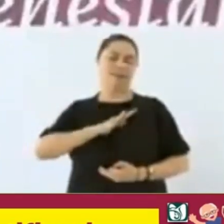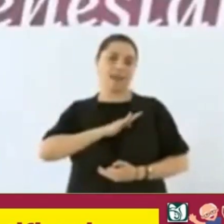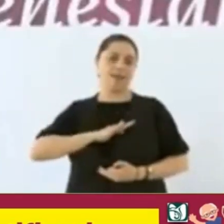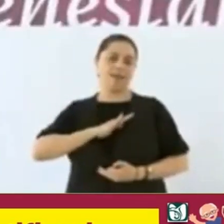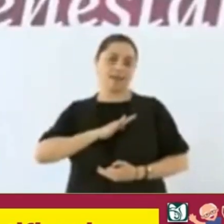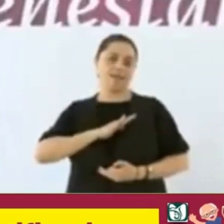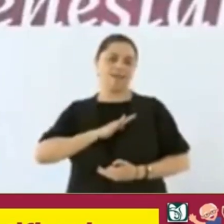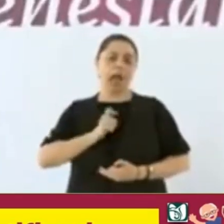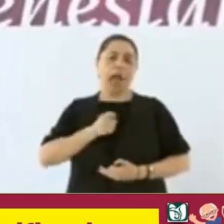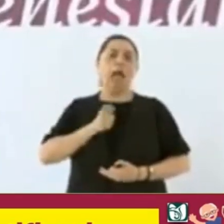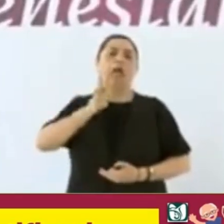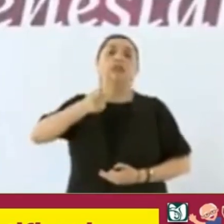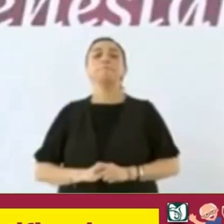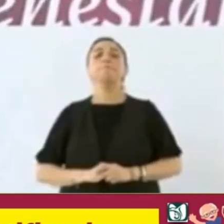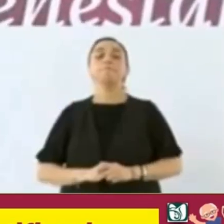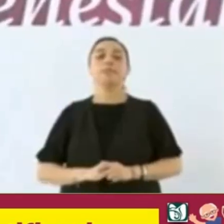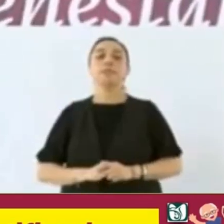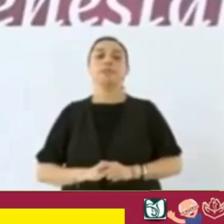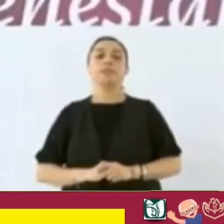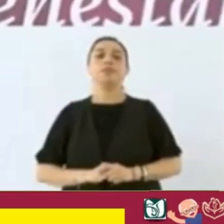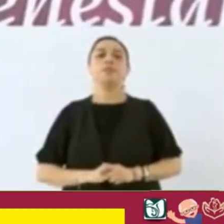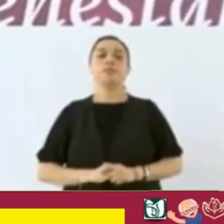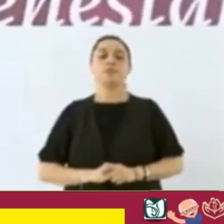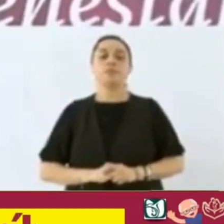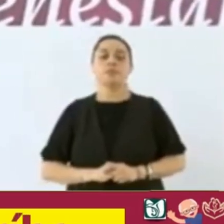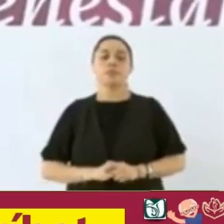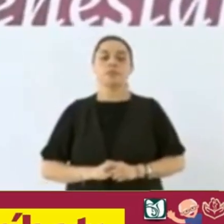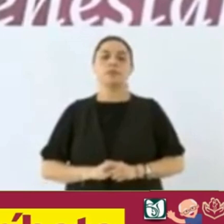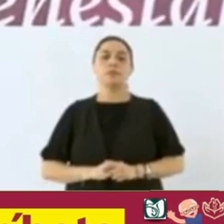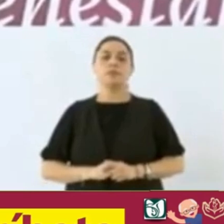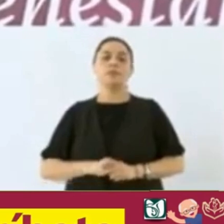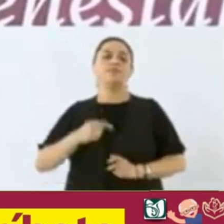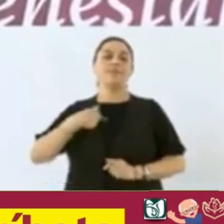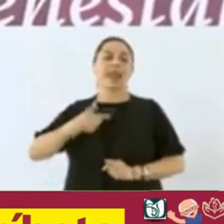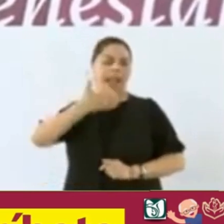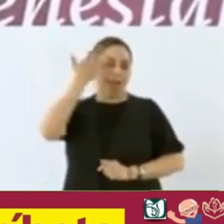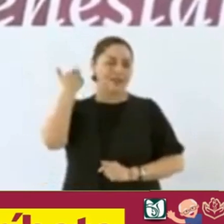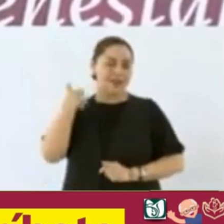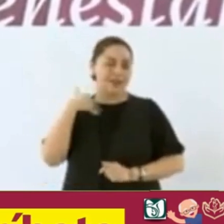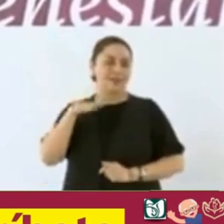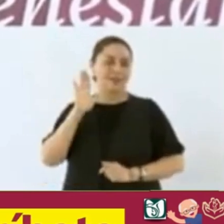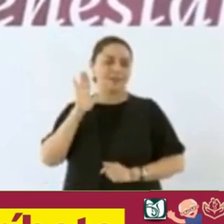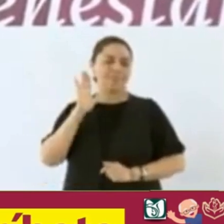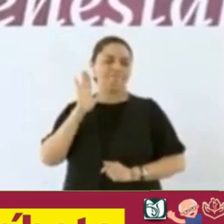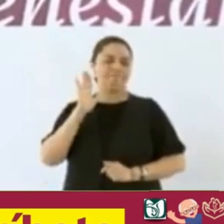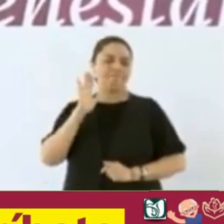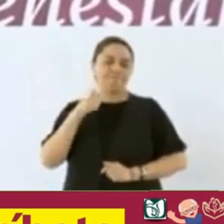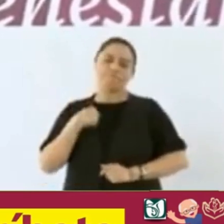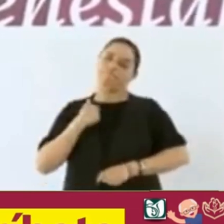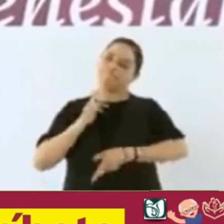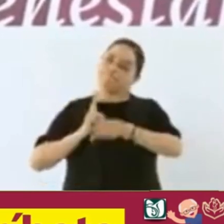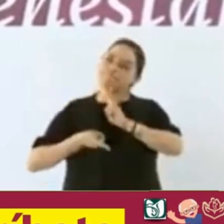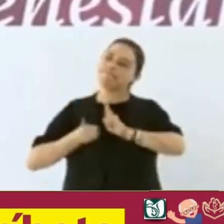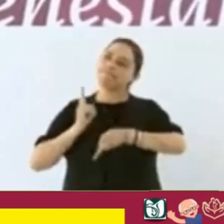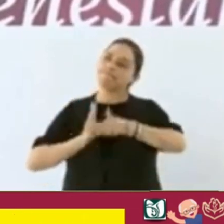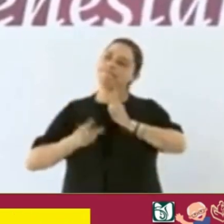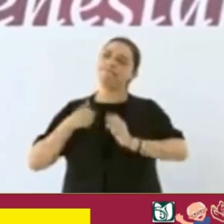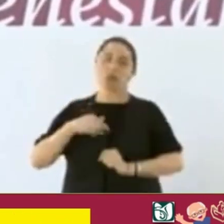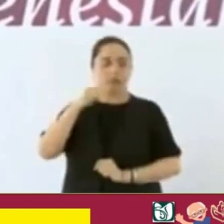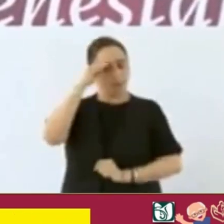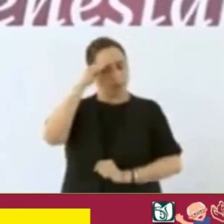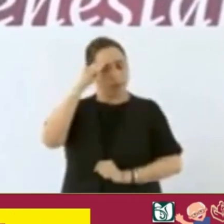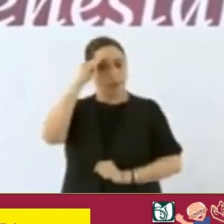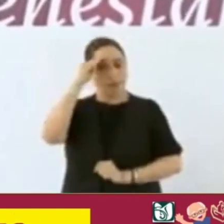justicia tengo ya pensado enviar una